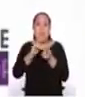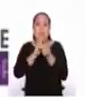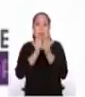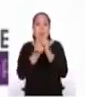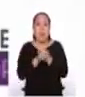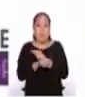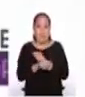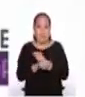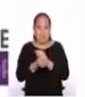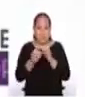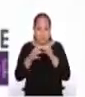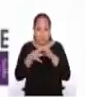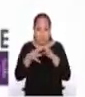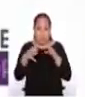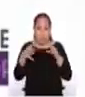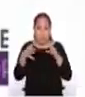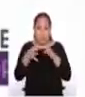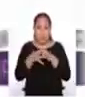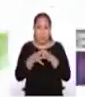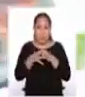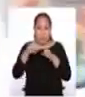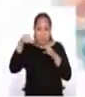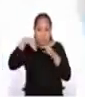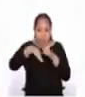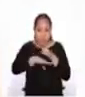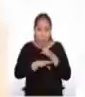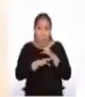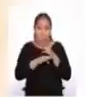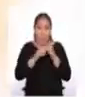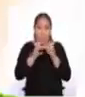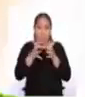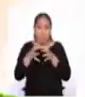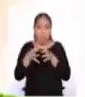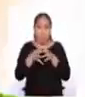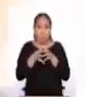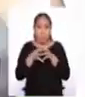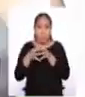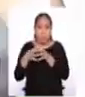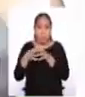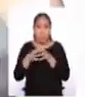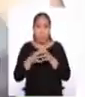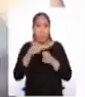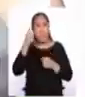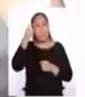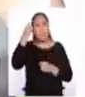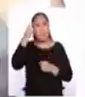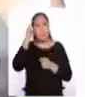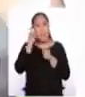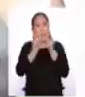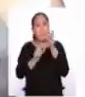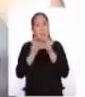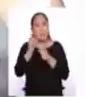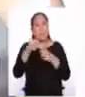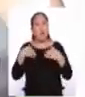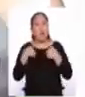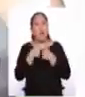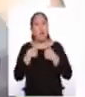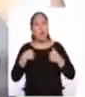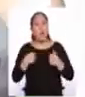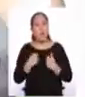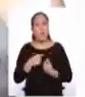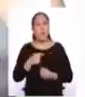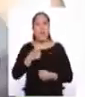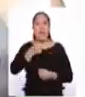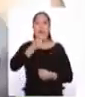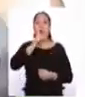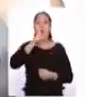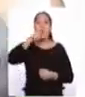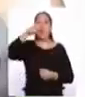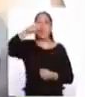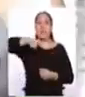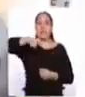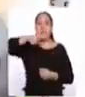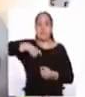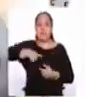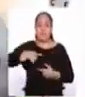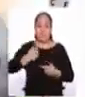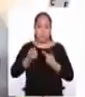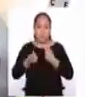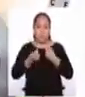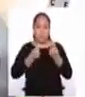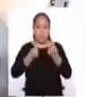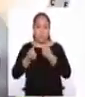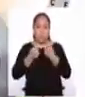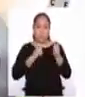forma al mantener la presión interior. Si pensamos en los seres vivos, el agua es necesaria para la regulación